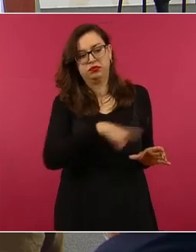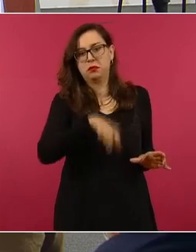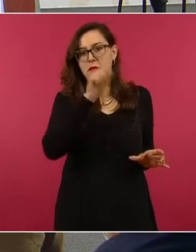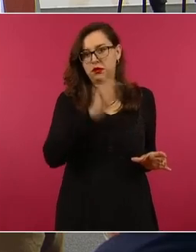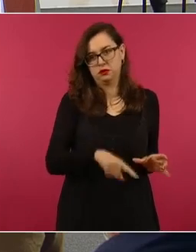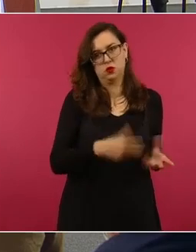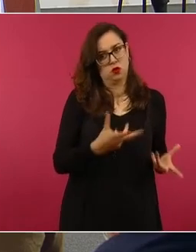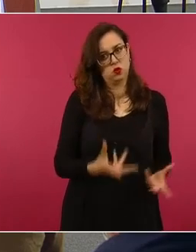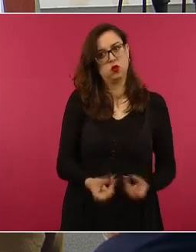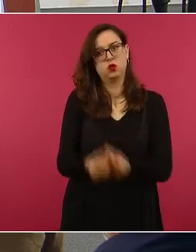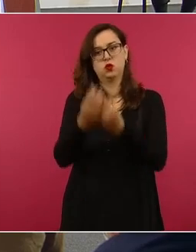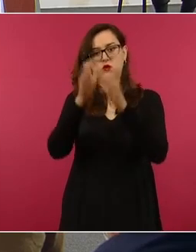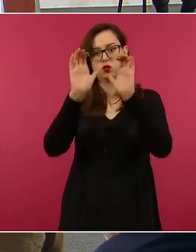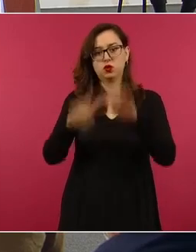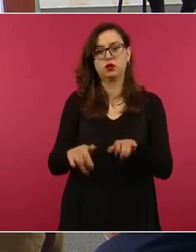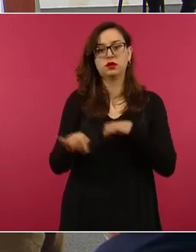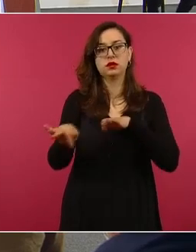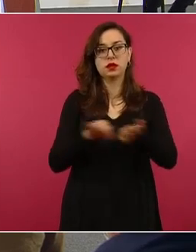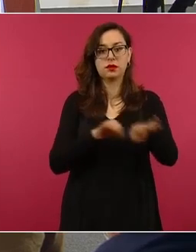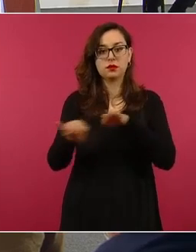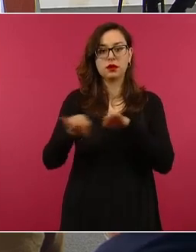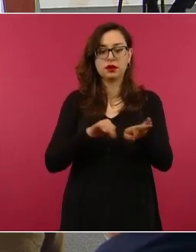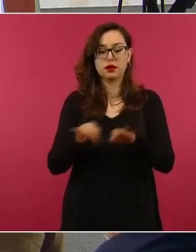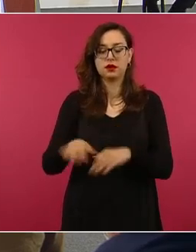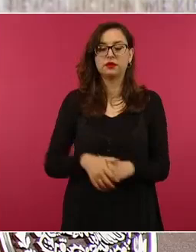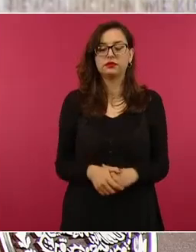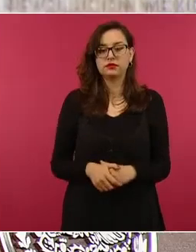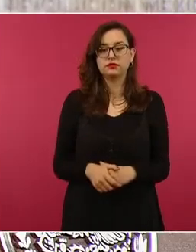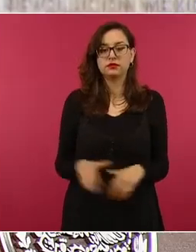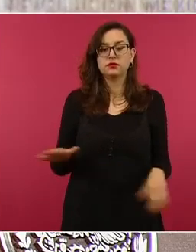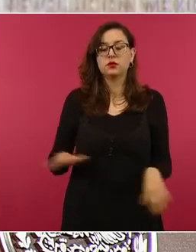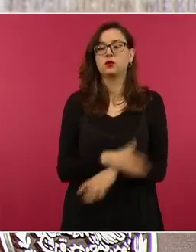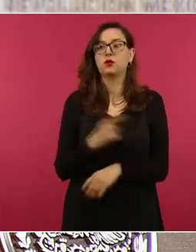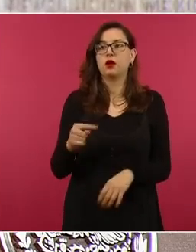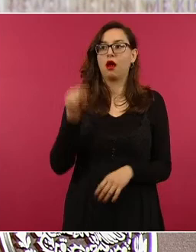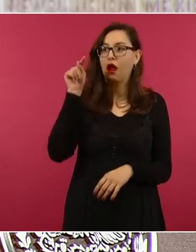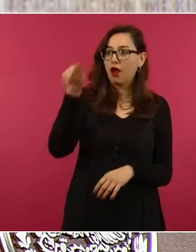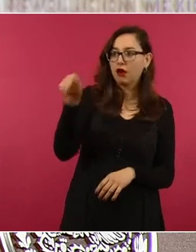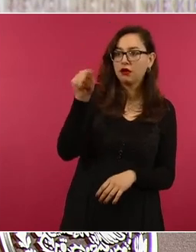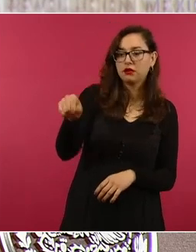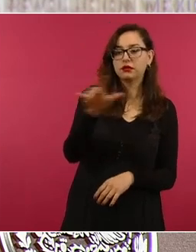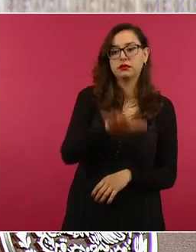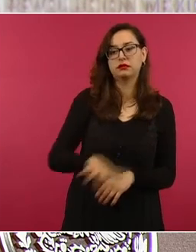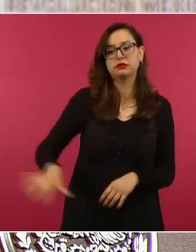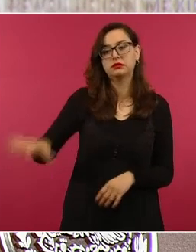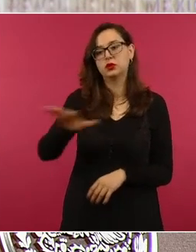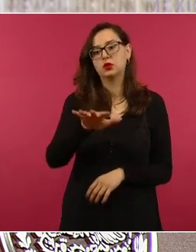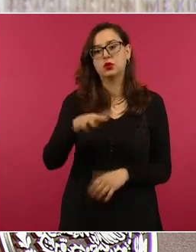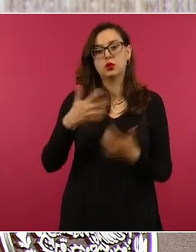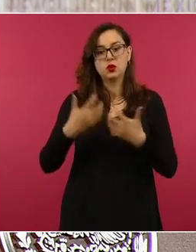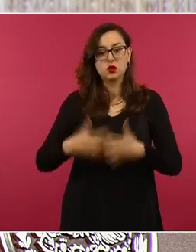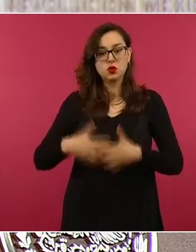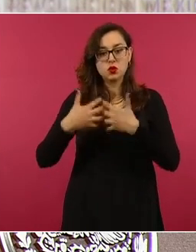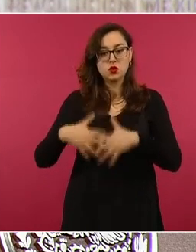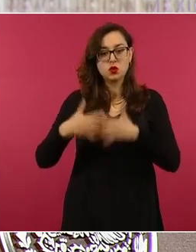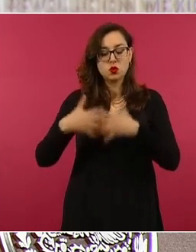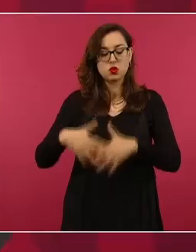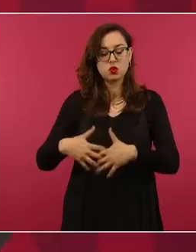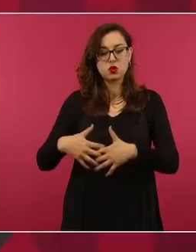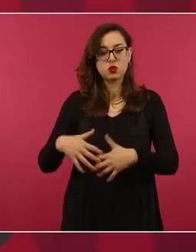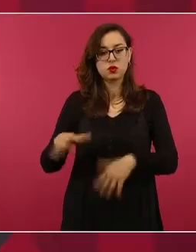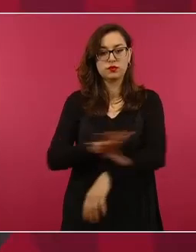Pues ahí desmantelaron por completo los gobiernos neoliberales la